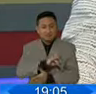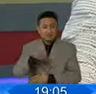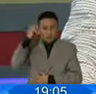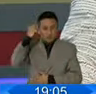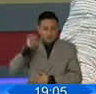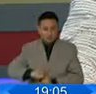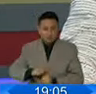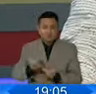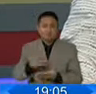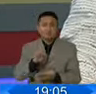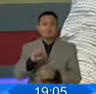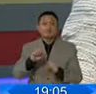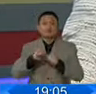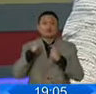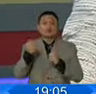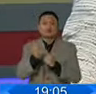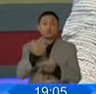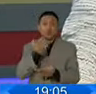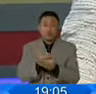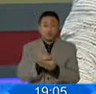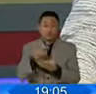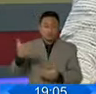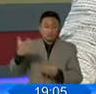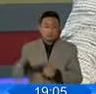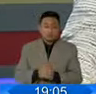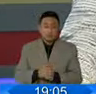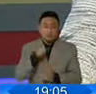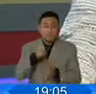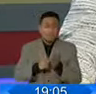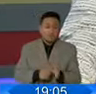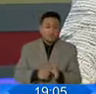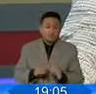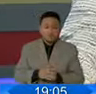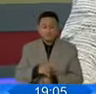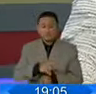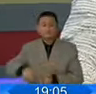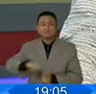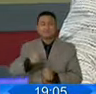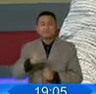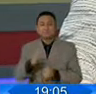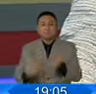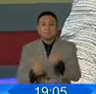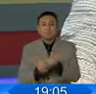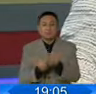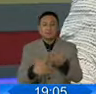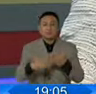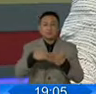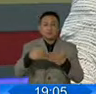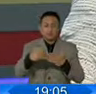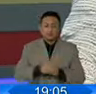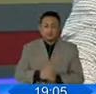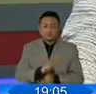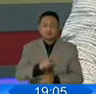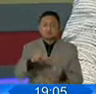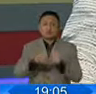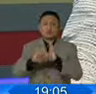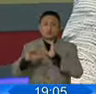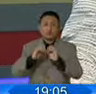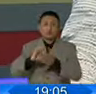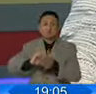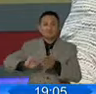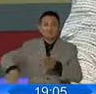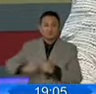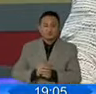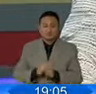para mejorar la situación económica y política del país. Entre las recomendaciones se encuentra el fortalecimiento del dólar, derogar la ley de